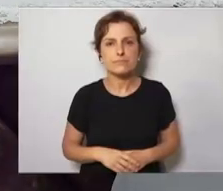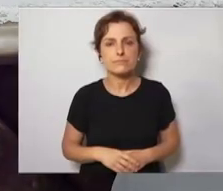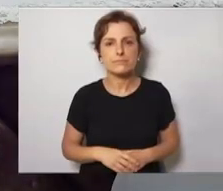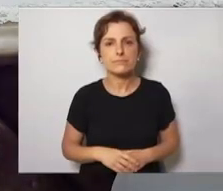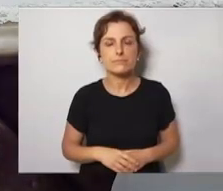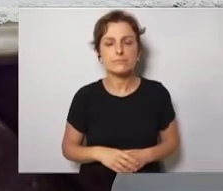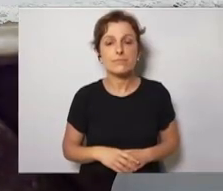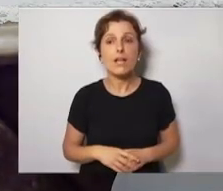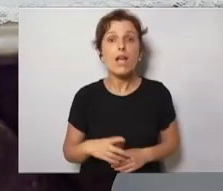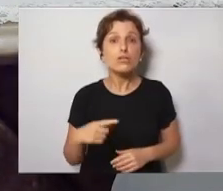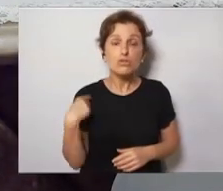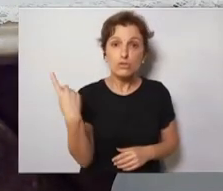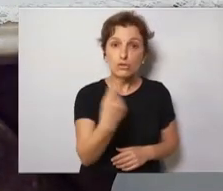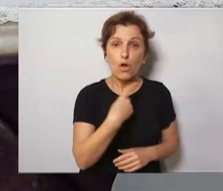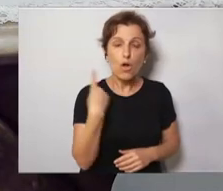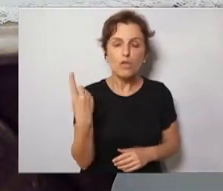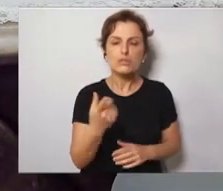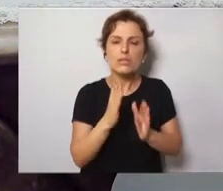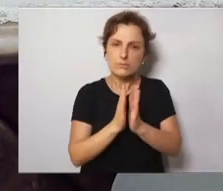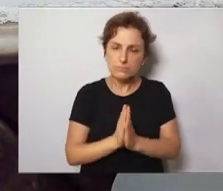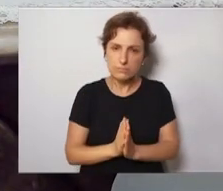nos unimos en la oración